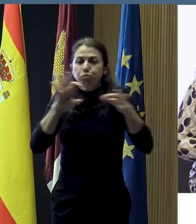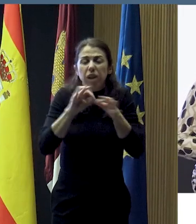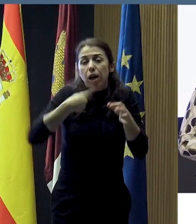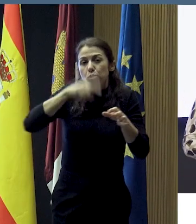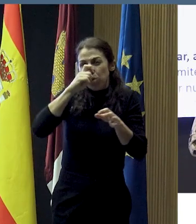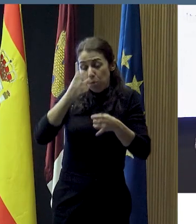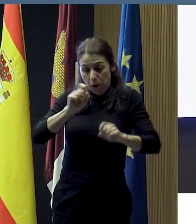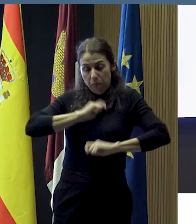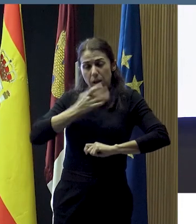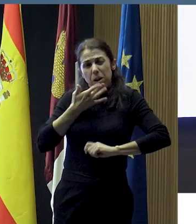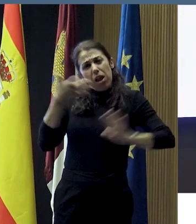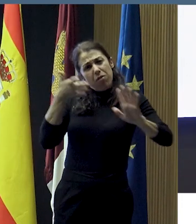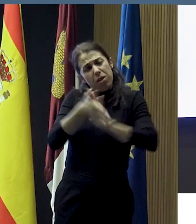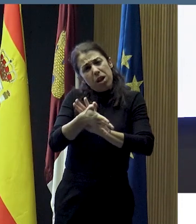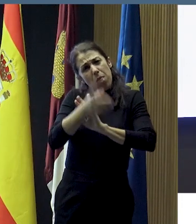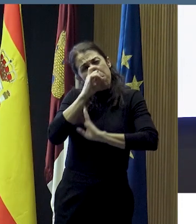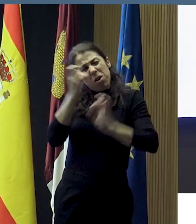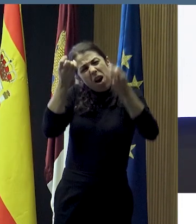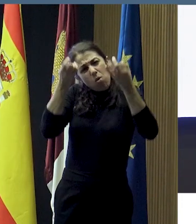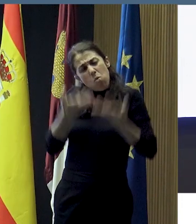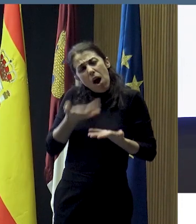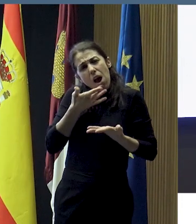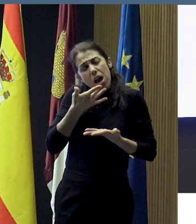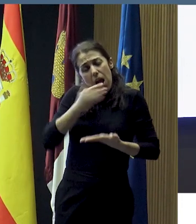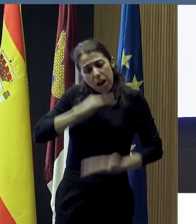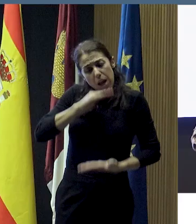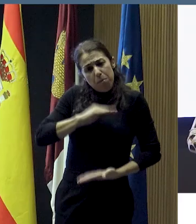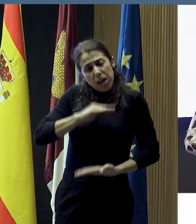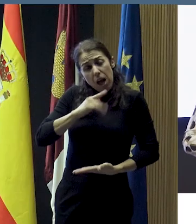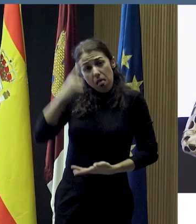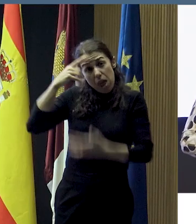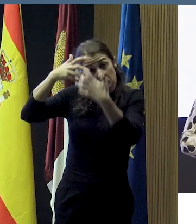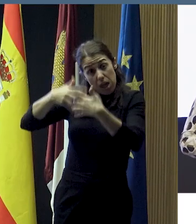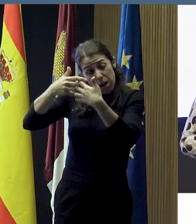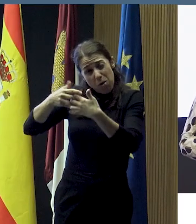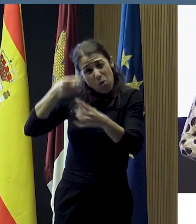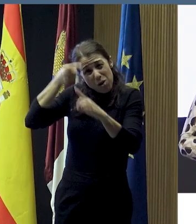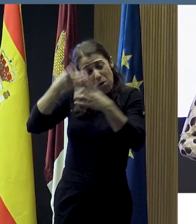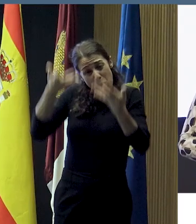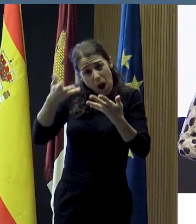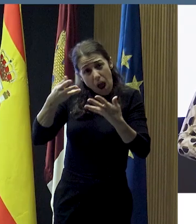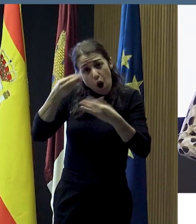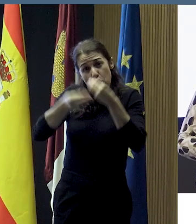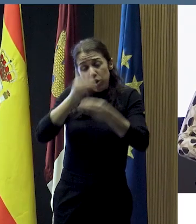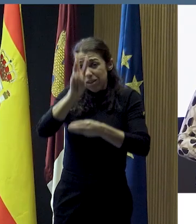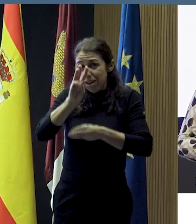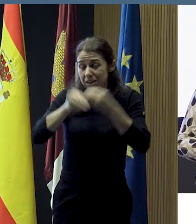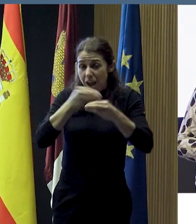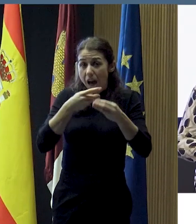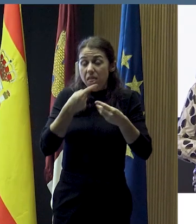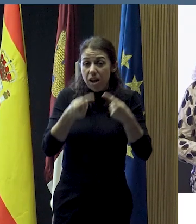recuerdos. Pero la definición clásica de memoria es que es la capacidad del cerebro para hacer 3 cosas: